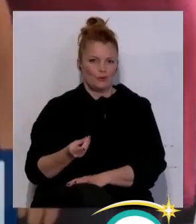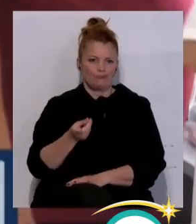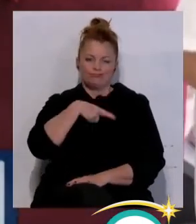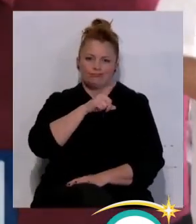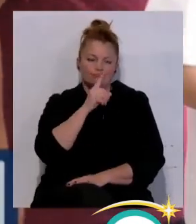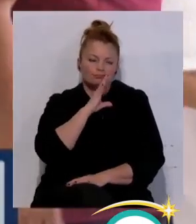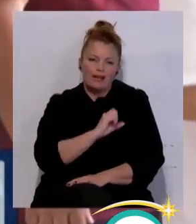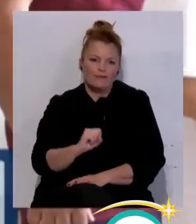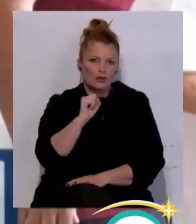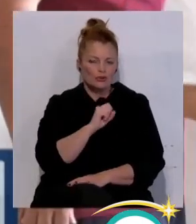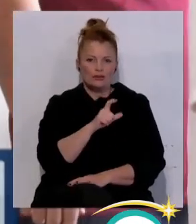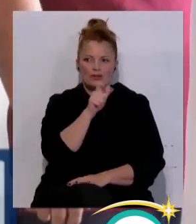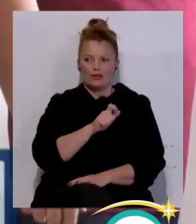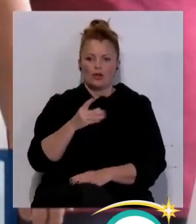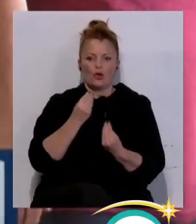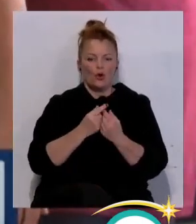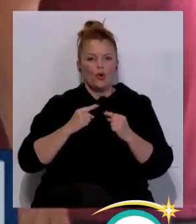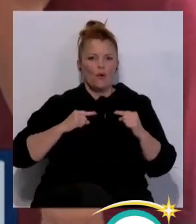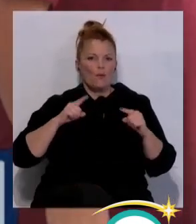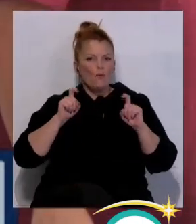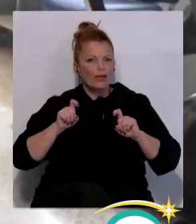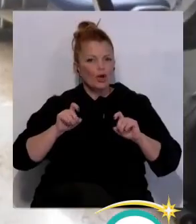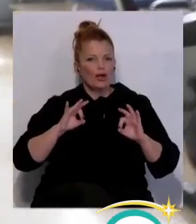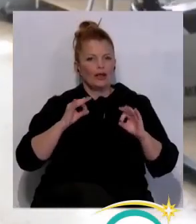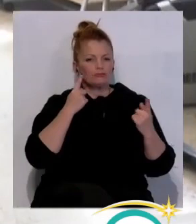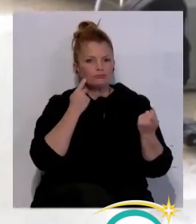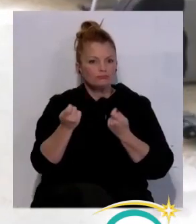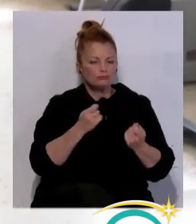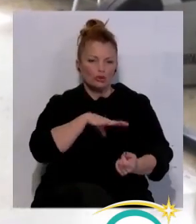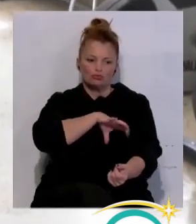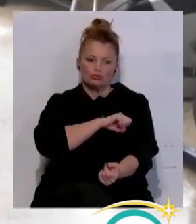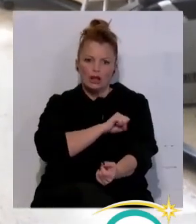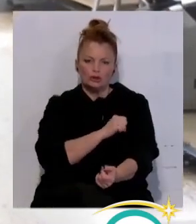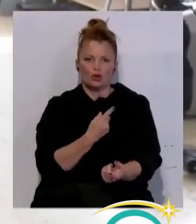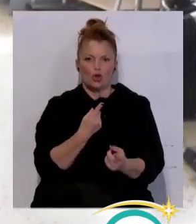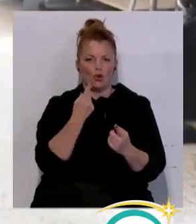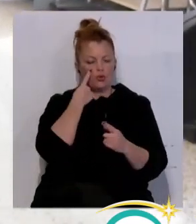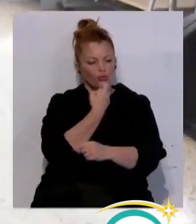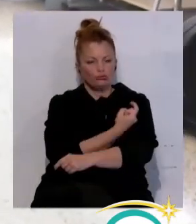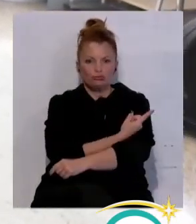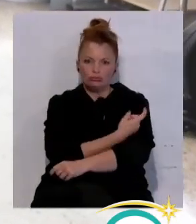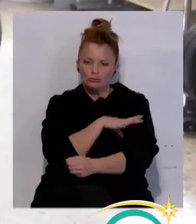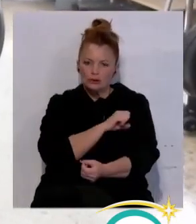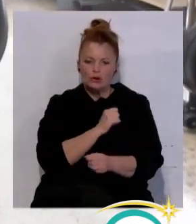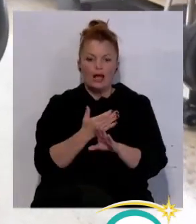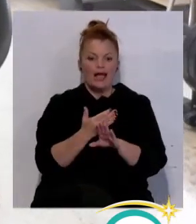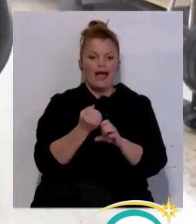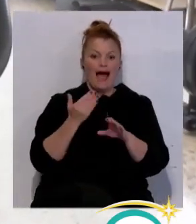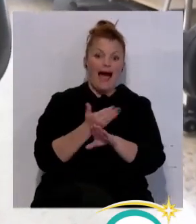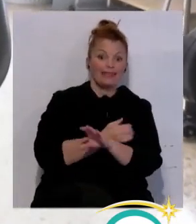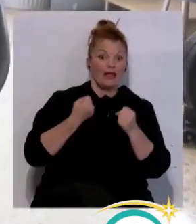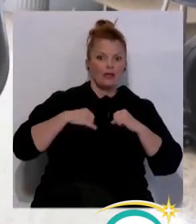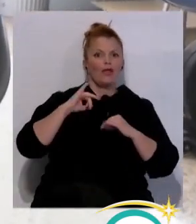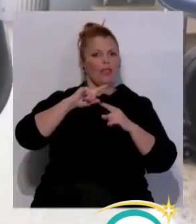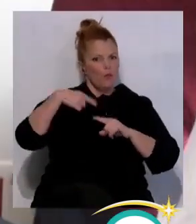están todo el tiempo a través de los monitores controlándonos, la tensión nos la miden antes de entrar, durante el ejercicio y después del ejercicio